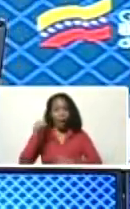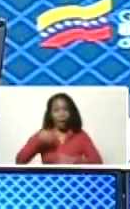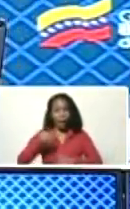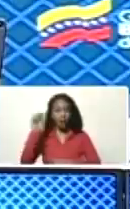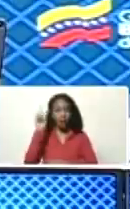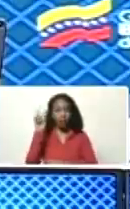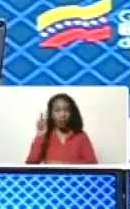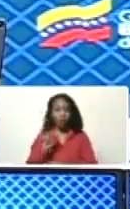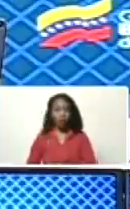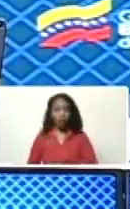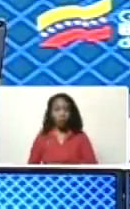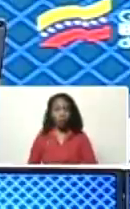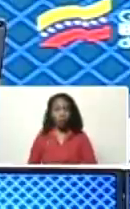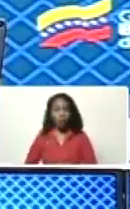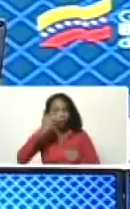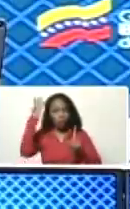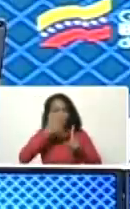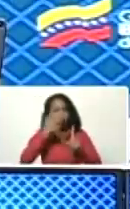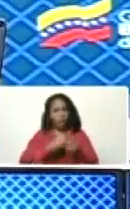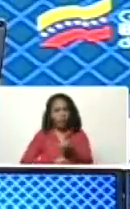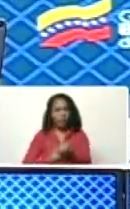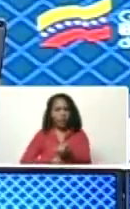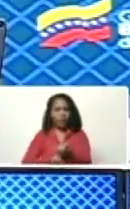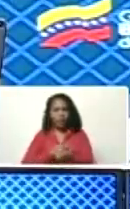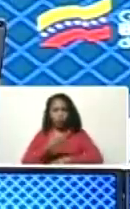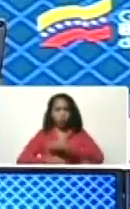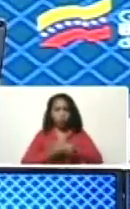Venezuela, y forjó su carácter.